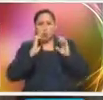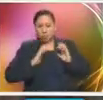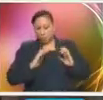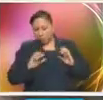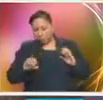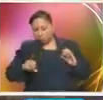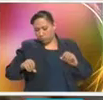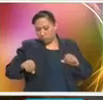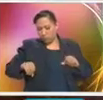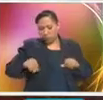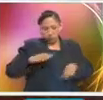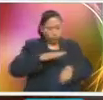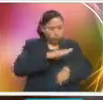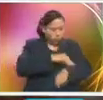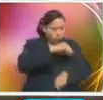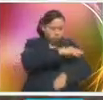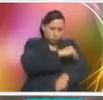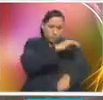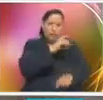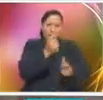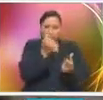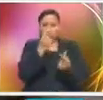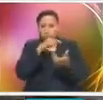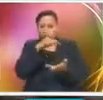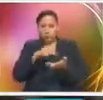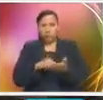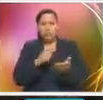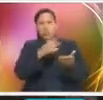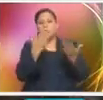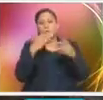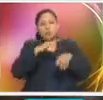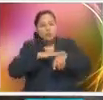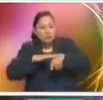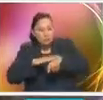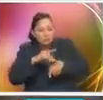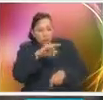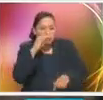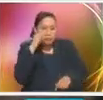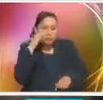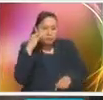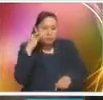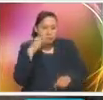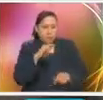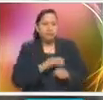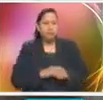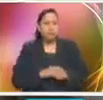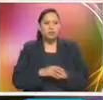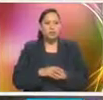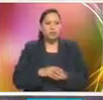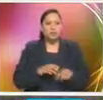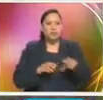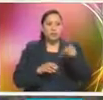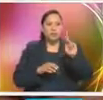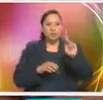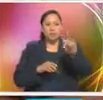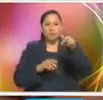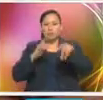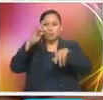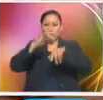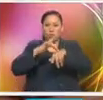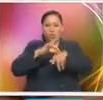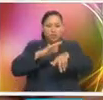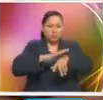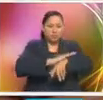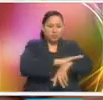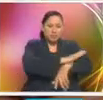Pues, se les llama que no tienen, o se dice que no tienen pelo, porque bueno, no se alcanza a ver o a percibir. Pero tú cuando los tocas,